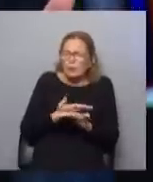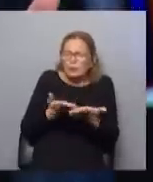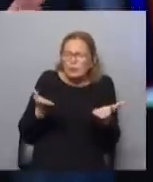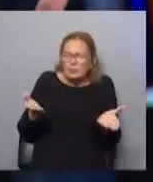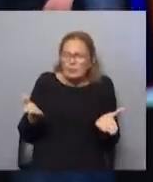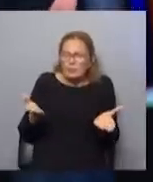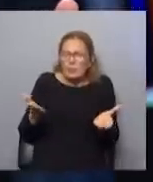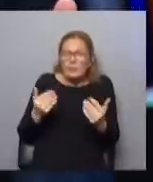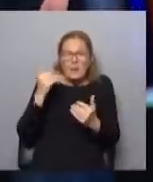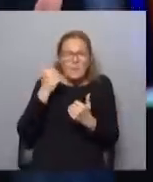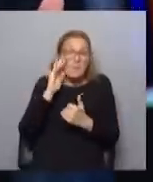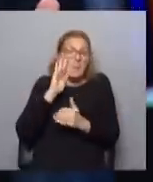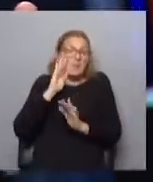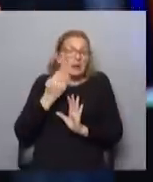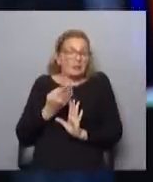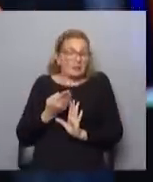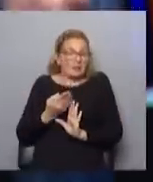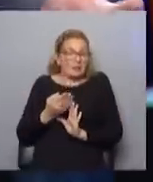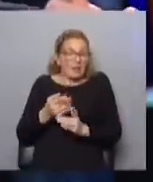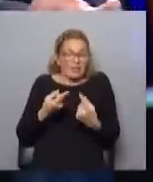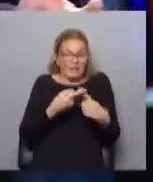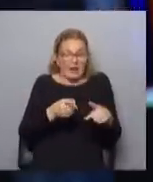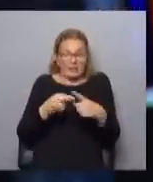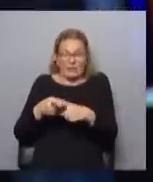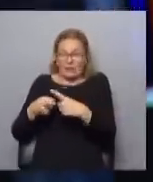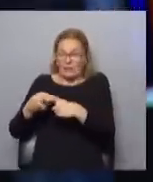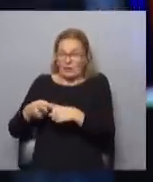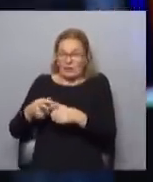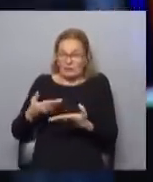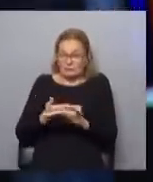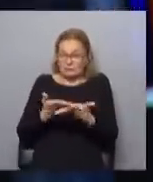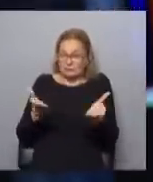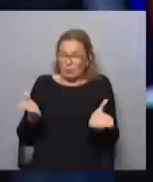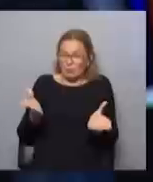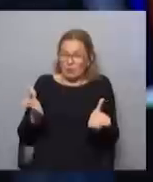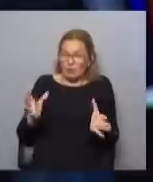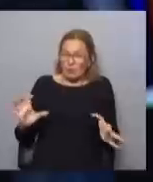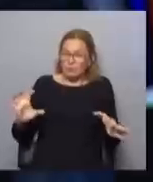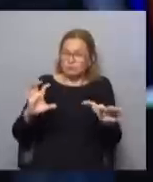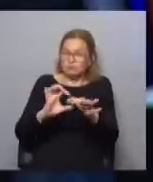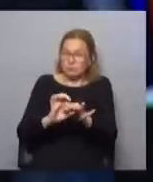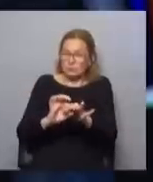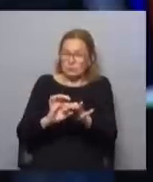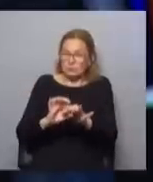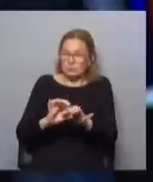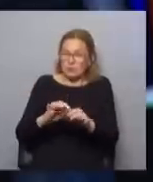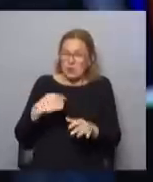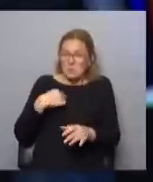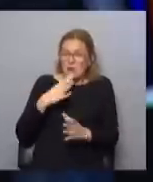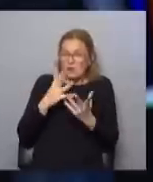parece y estoy convencido esa variedad de opciones que es mi estilo además